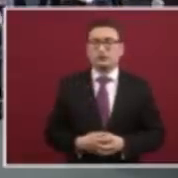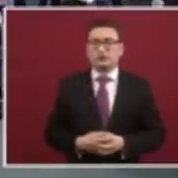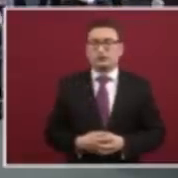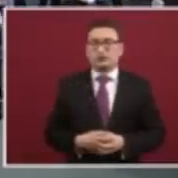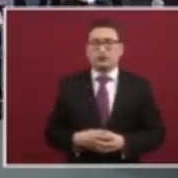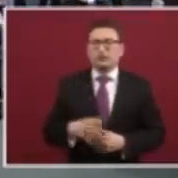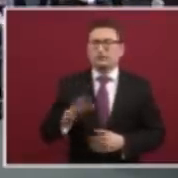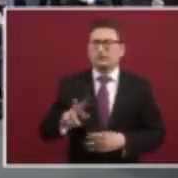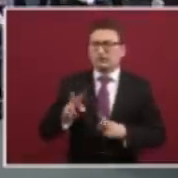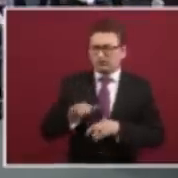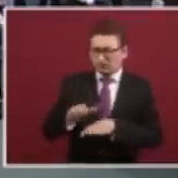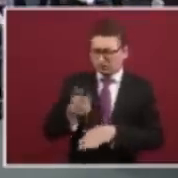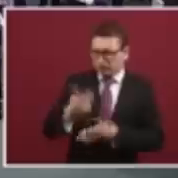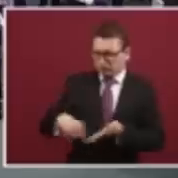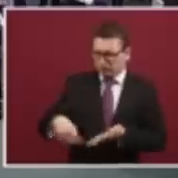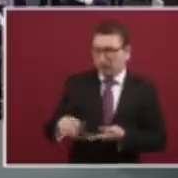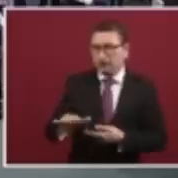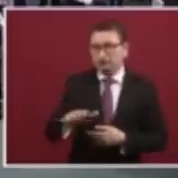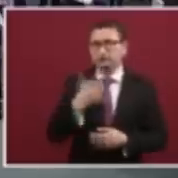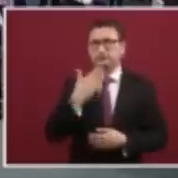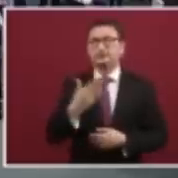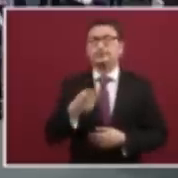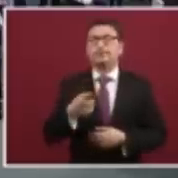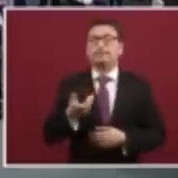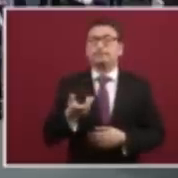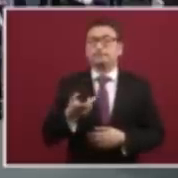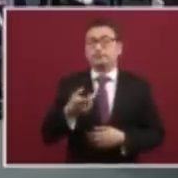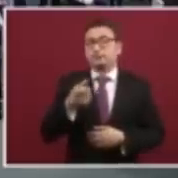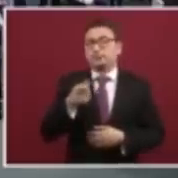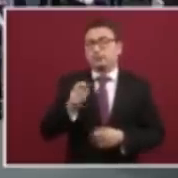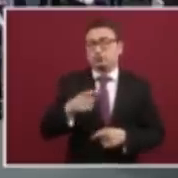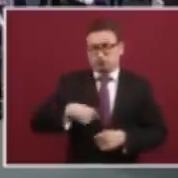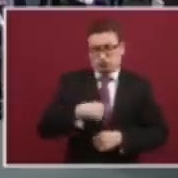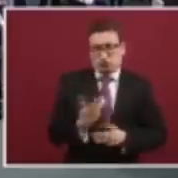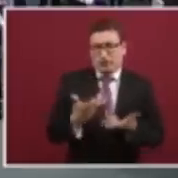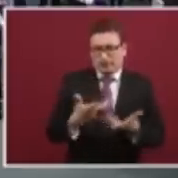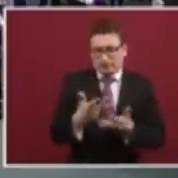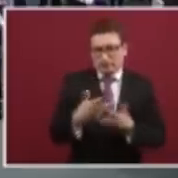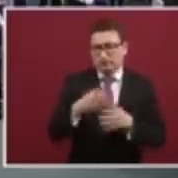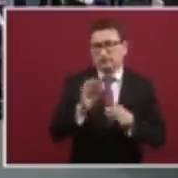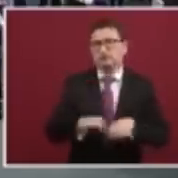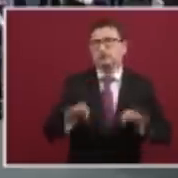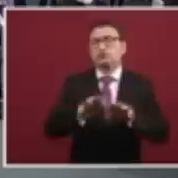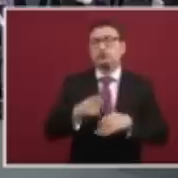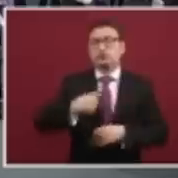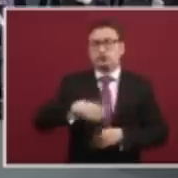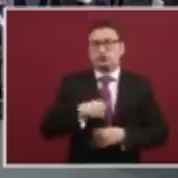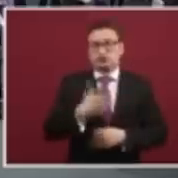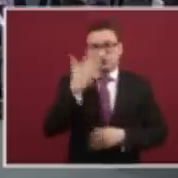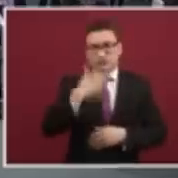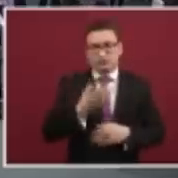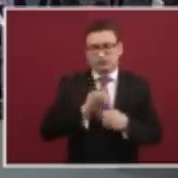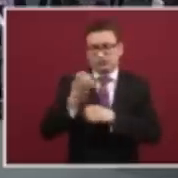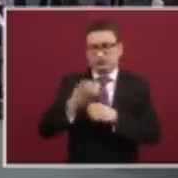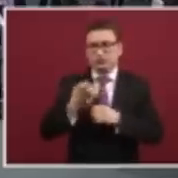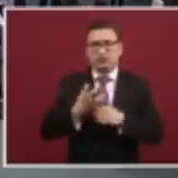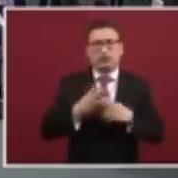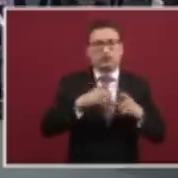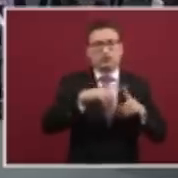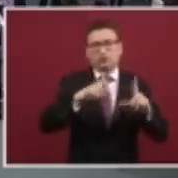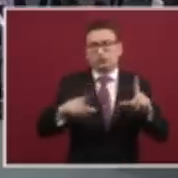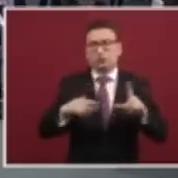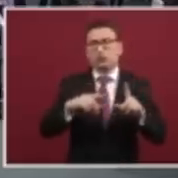compras. Sí, básicamente lo que hicimos fue lo siguiente, y aquí vale la pena destacar la dinámica estatal versus la dinámica